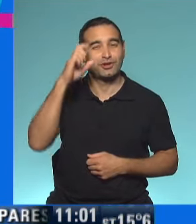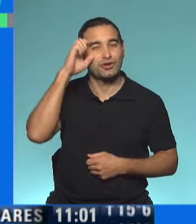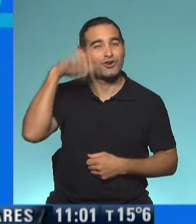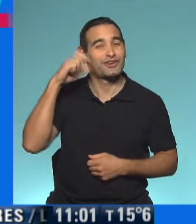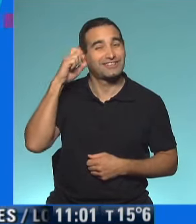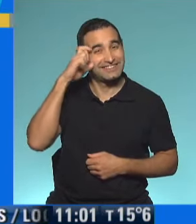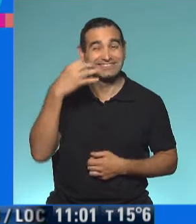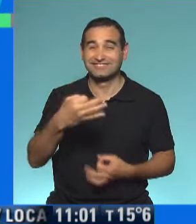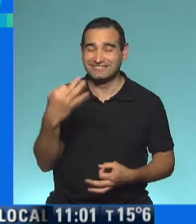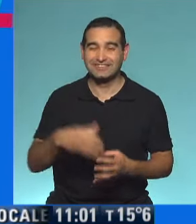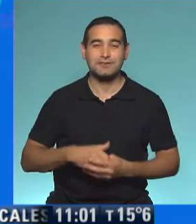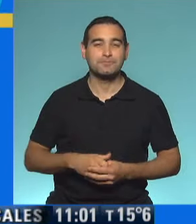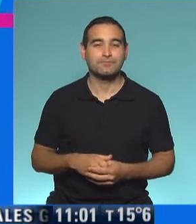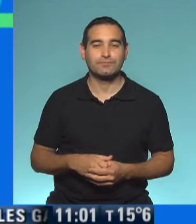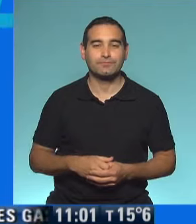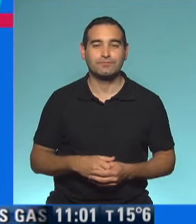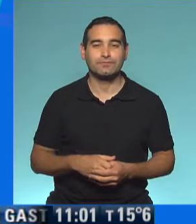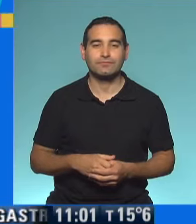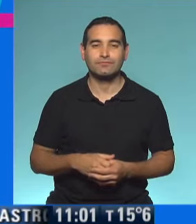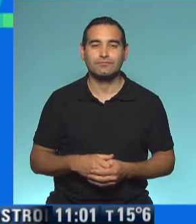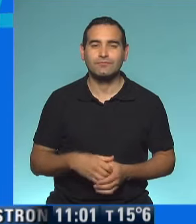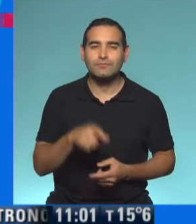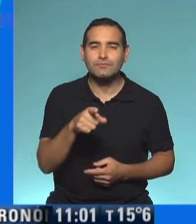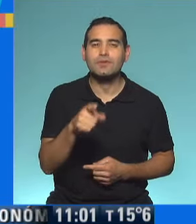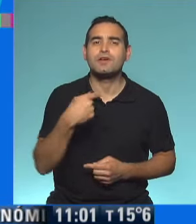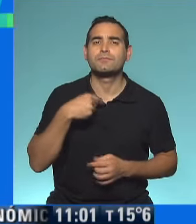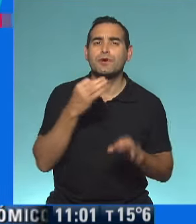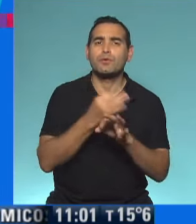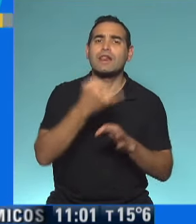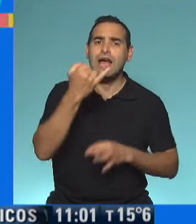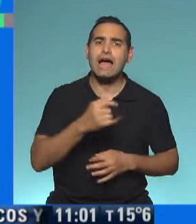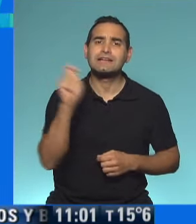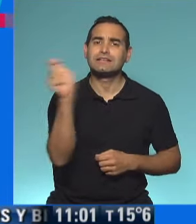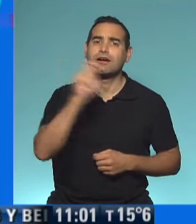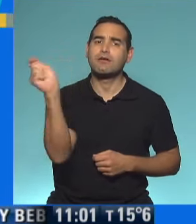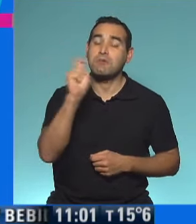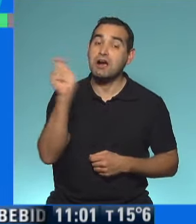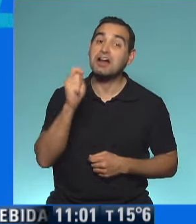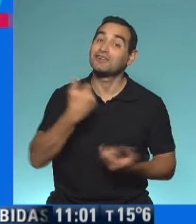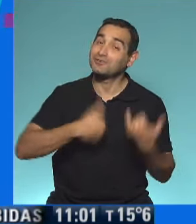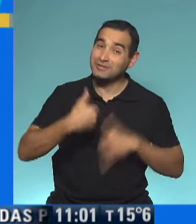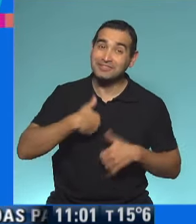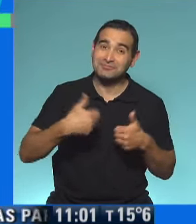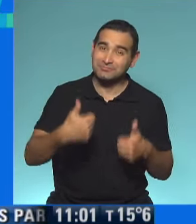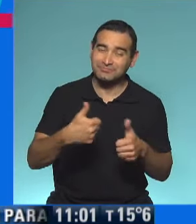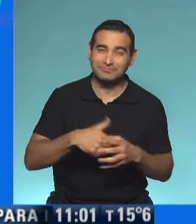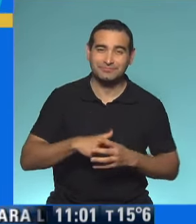Muy bueno. Hasta ahí. En mi cole hay campana, nos cuenta. Muy bien.